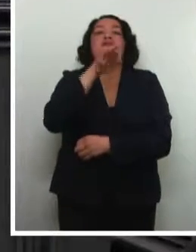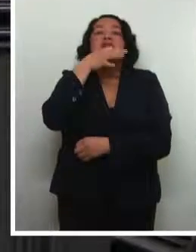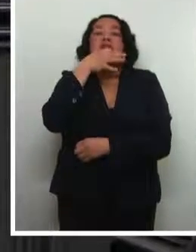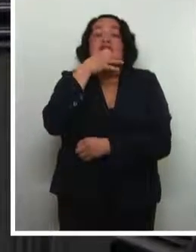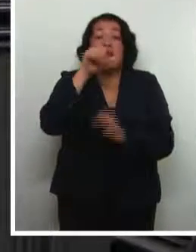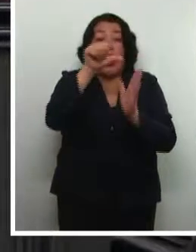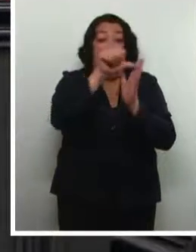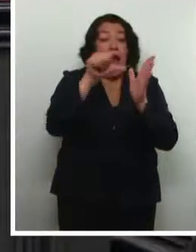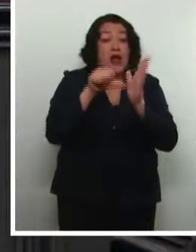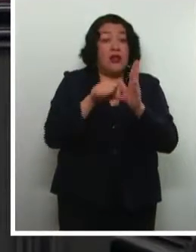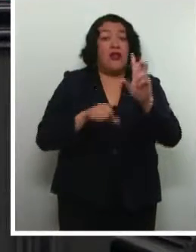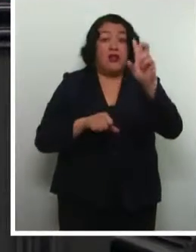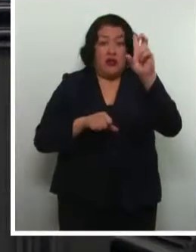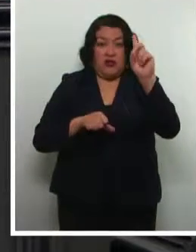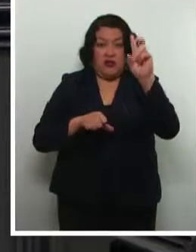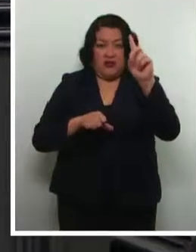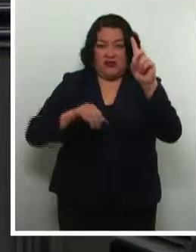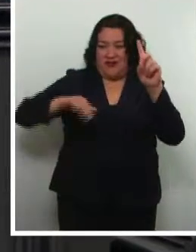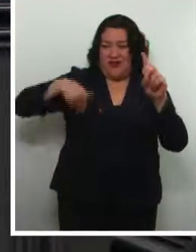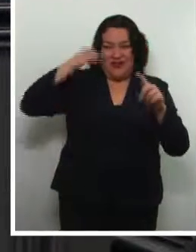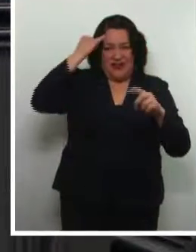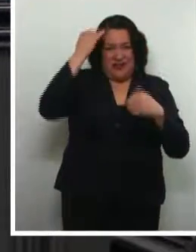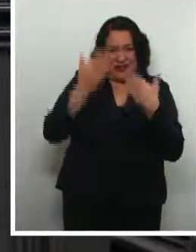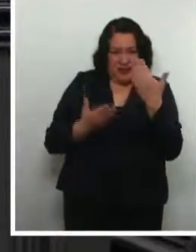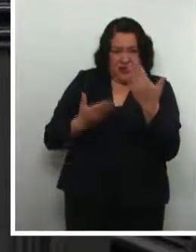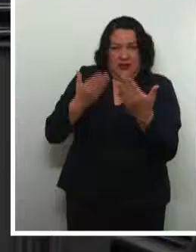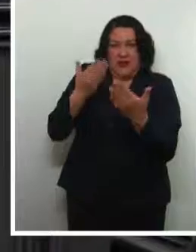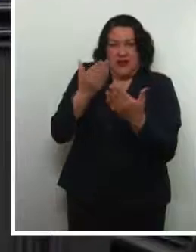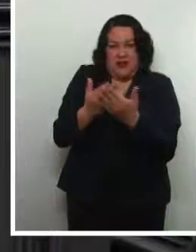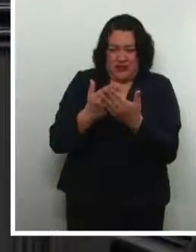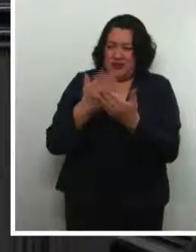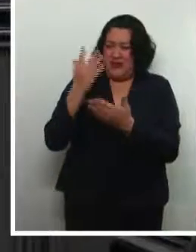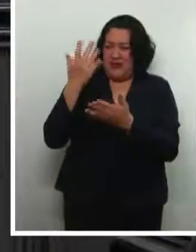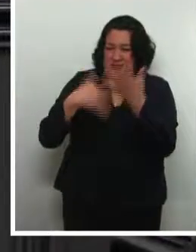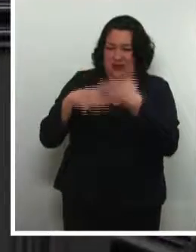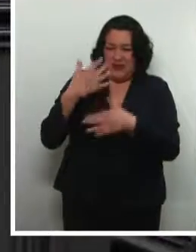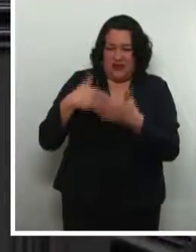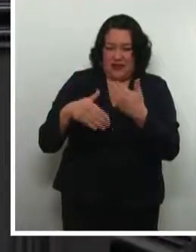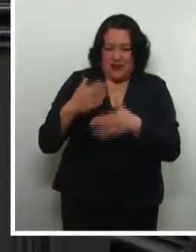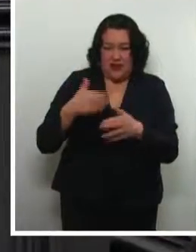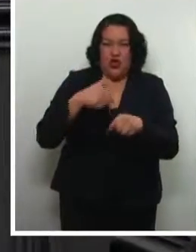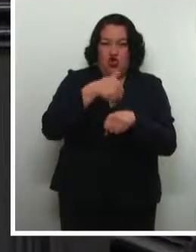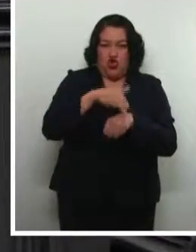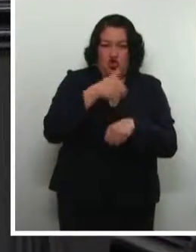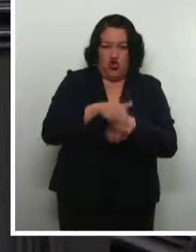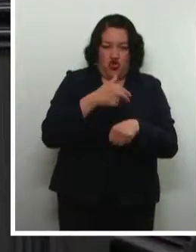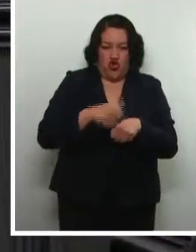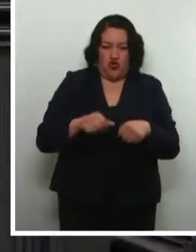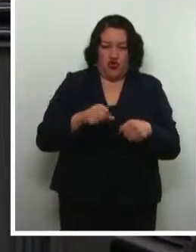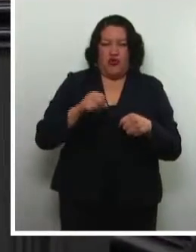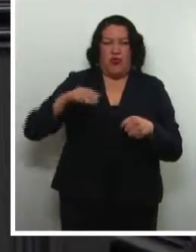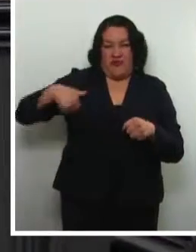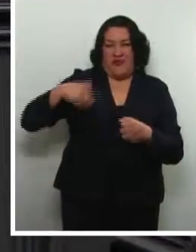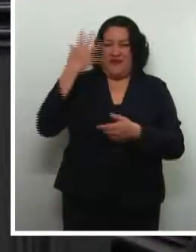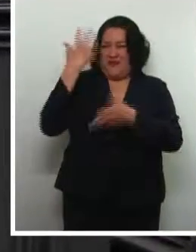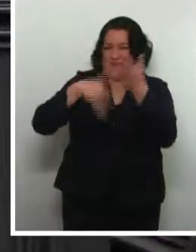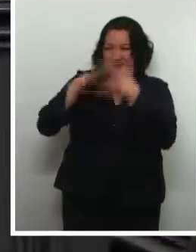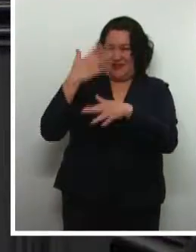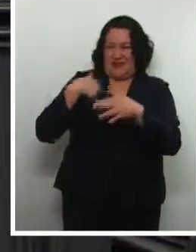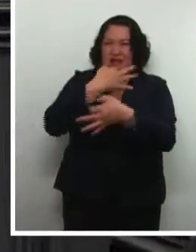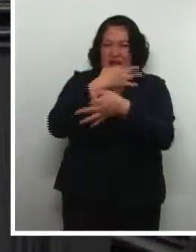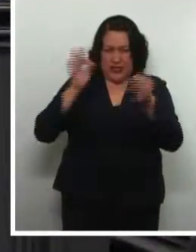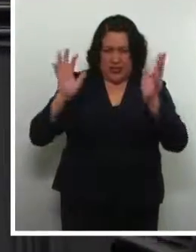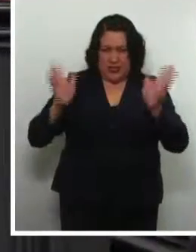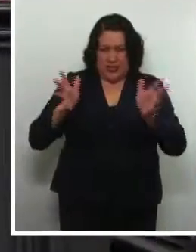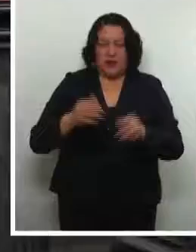artículo 30 en los términos del dictamen y de los numerales, apartados y numerales ya